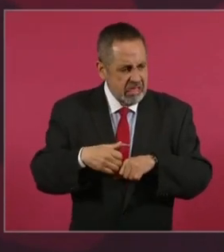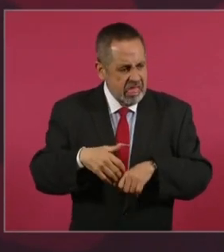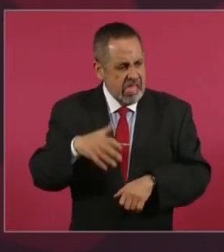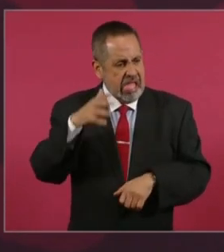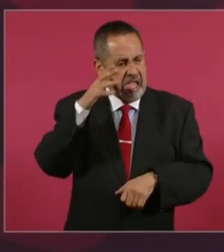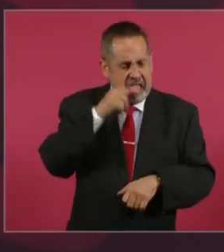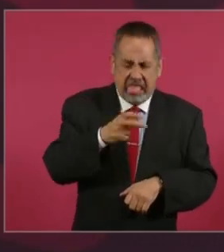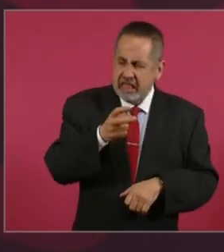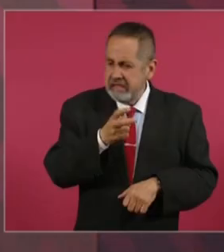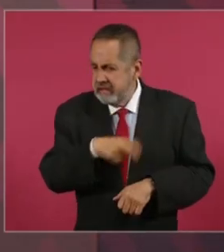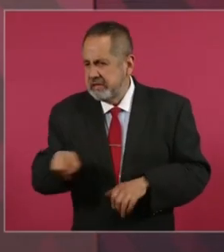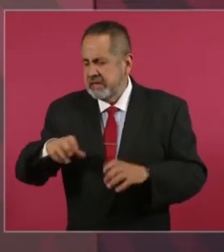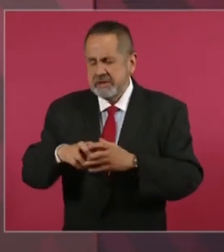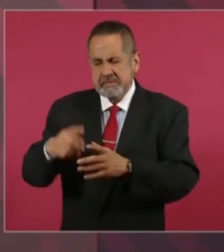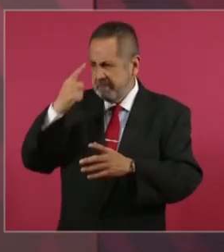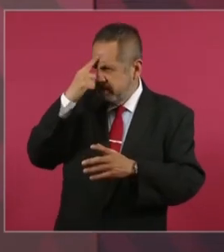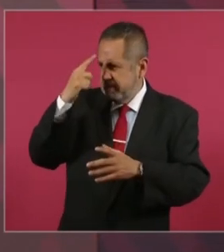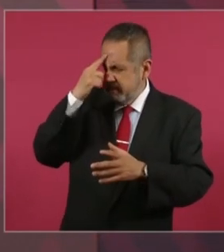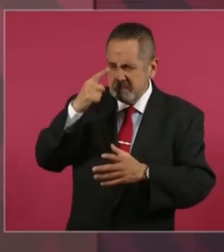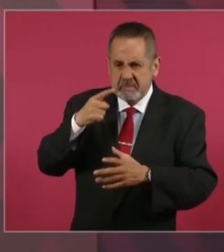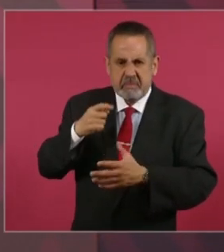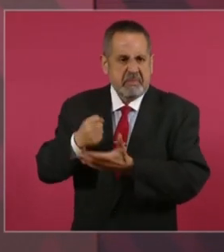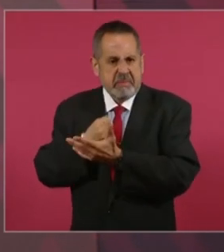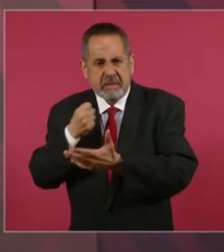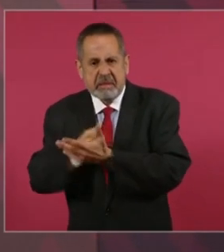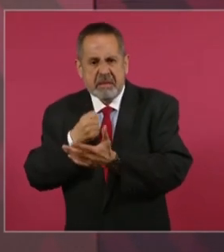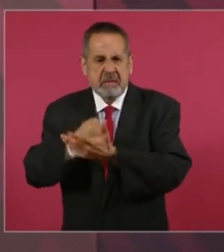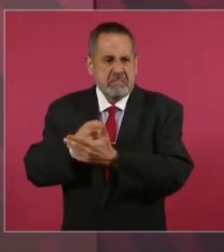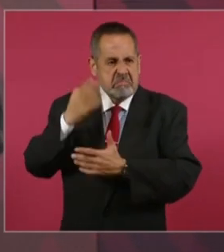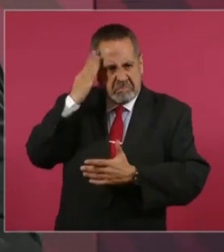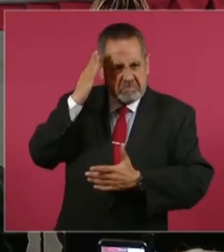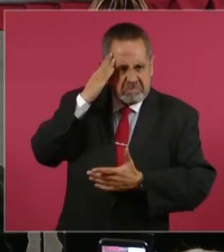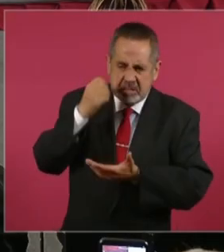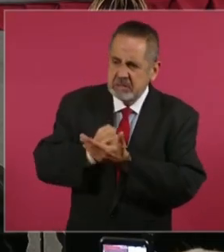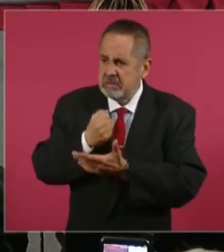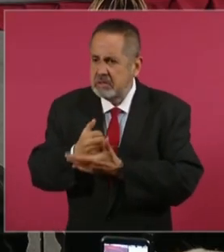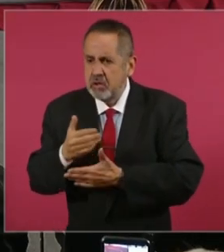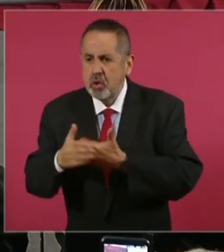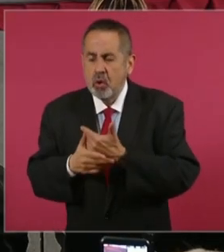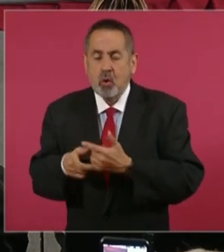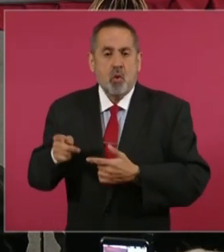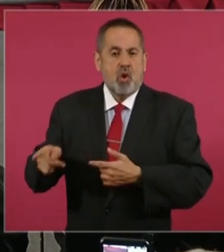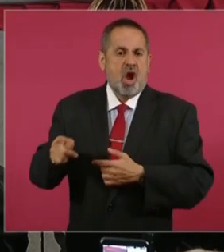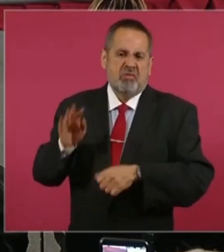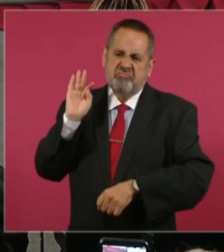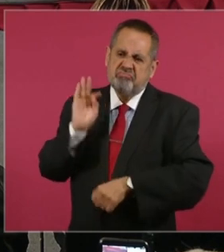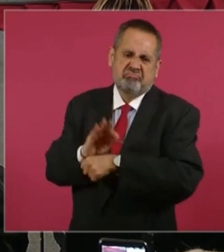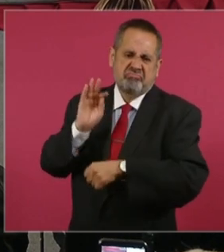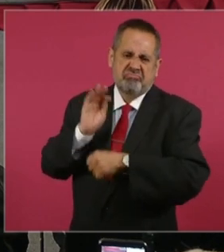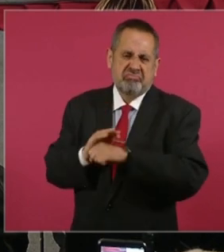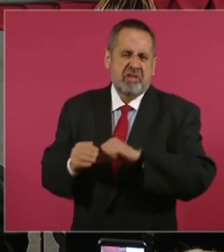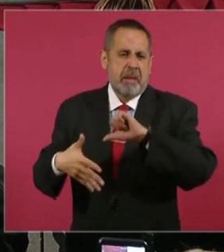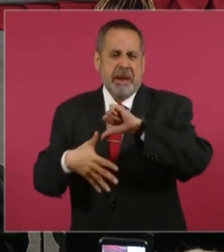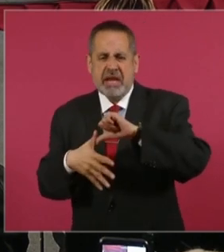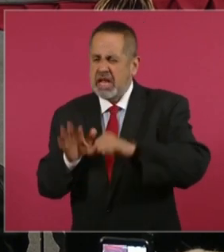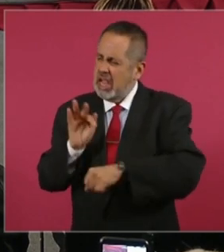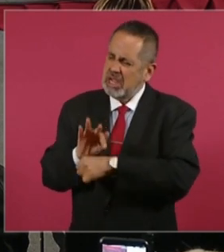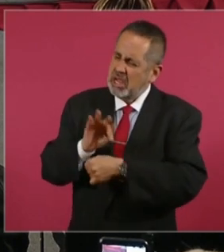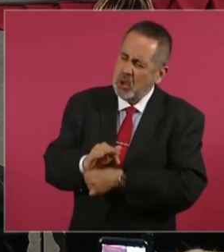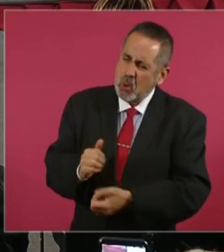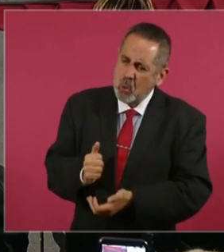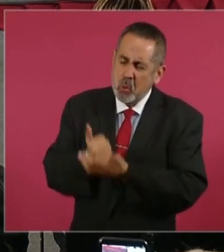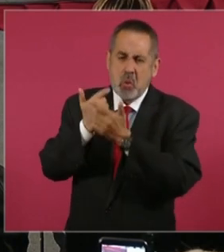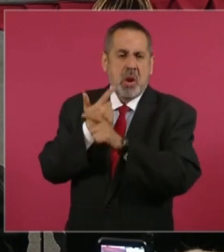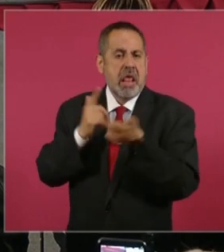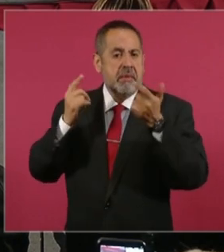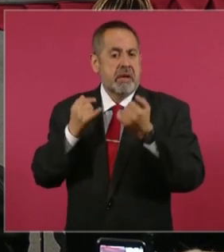consciente y en el libertador. Y el otro caso que tenemos